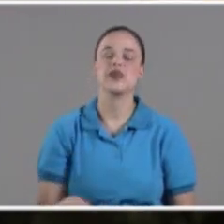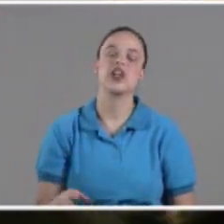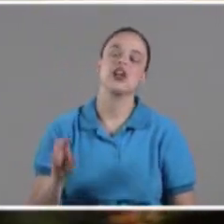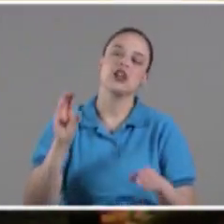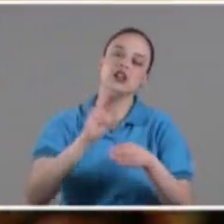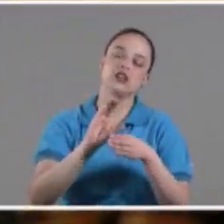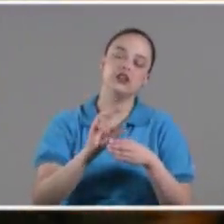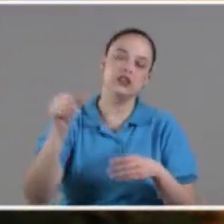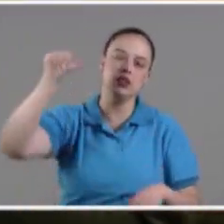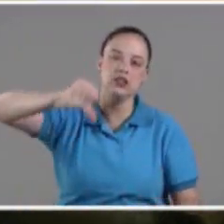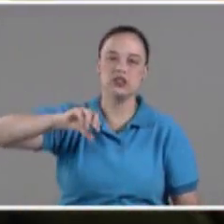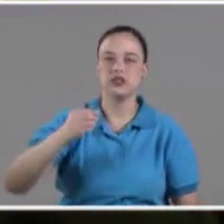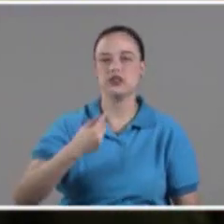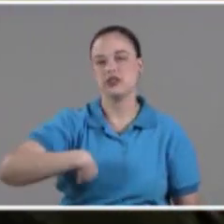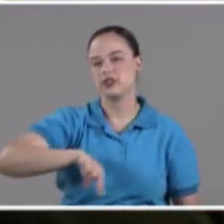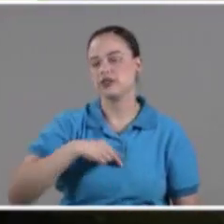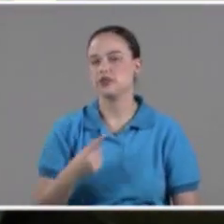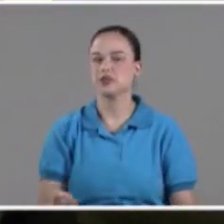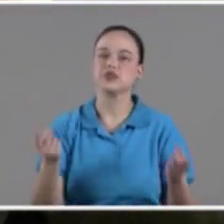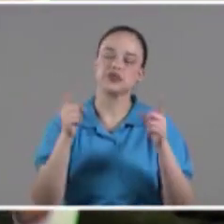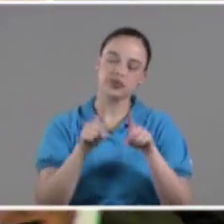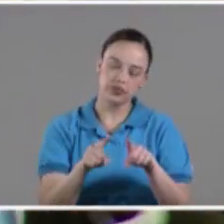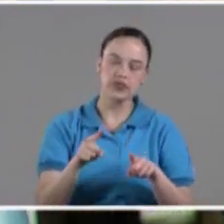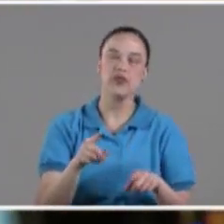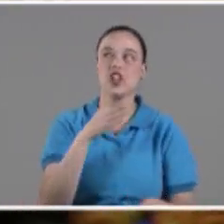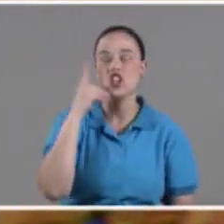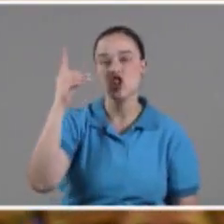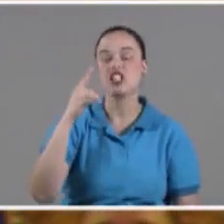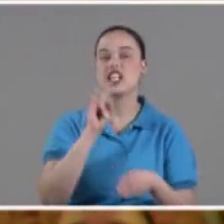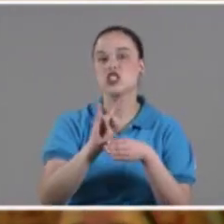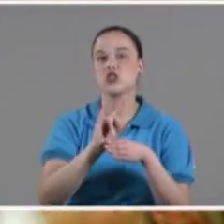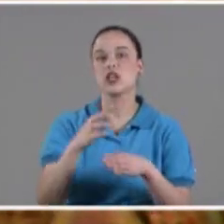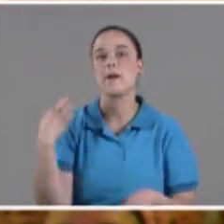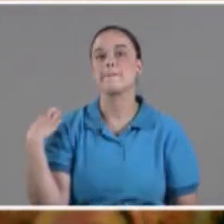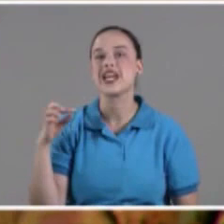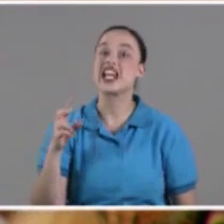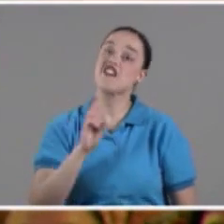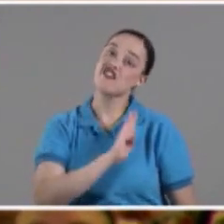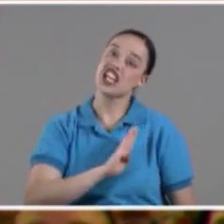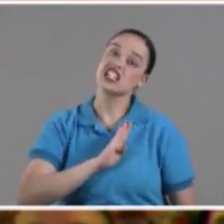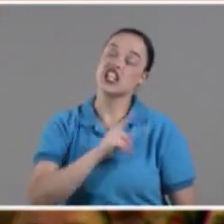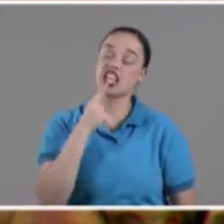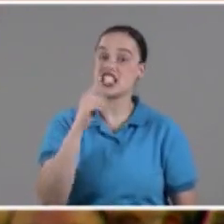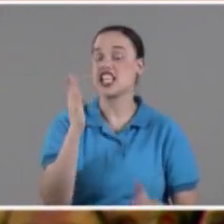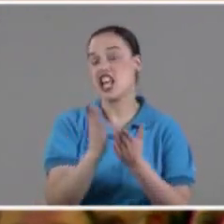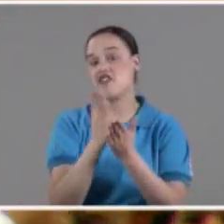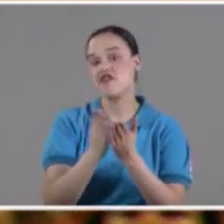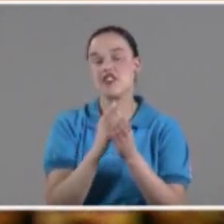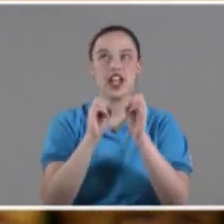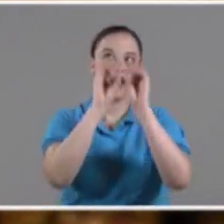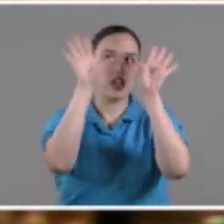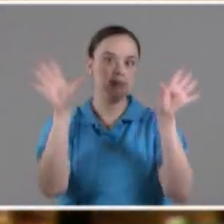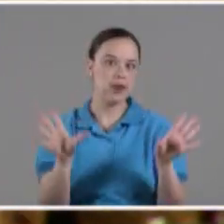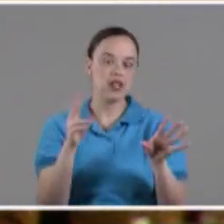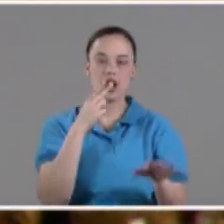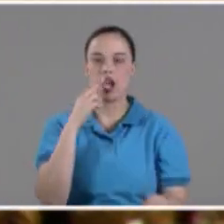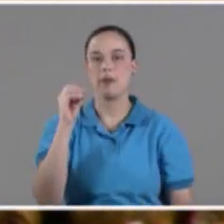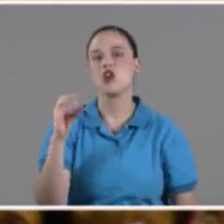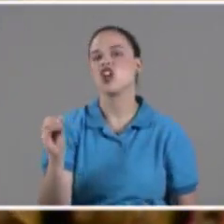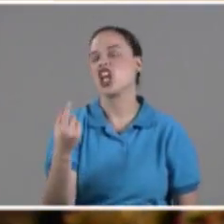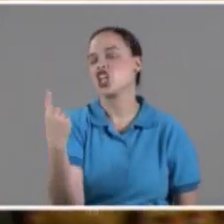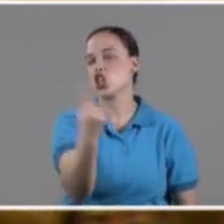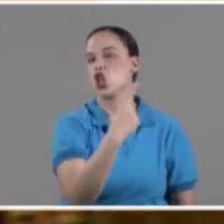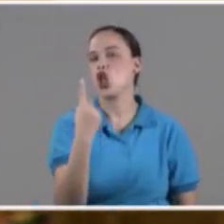que nos pasan Dios las va a utilizar para beneficio por eso dice la Biblia claramente hermano que